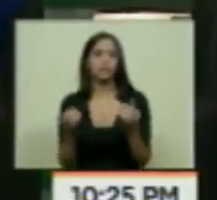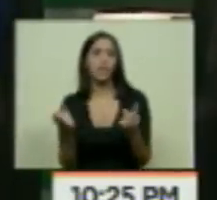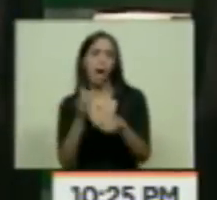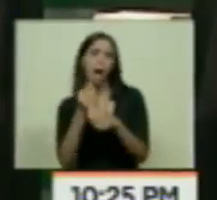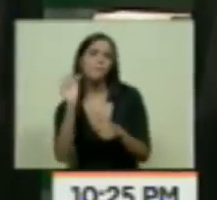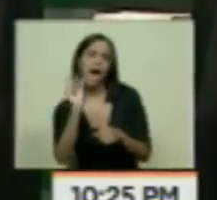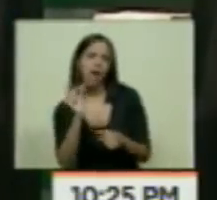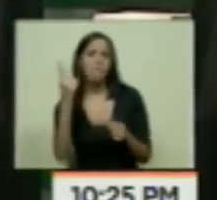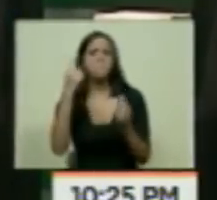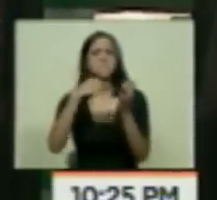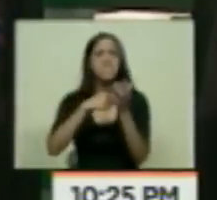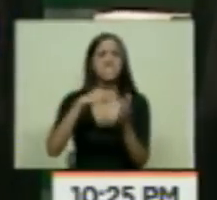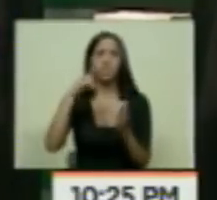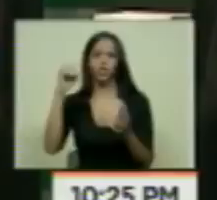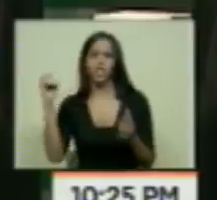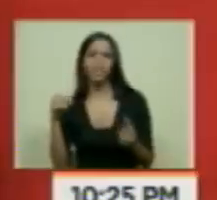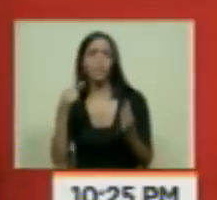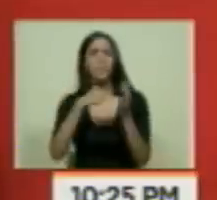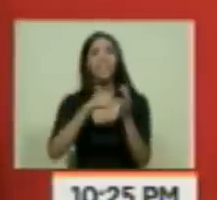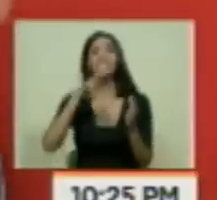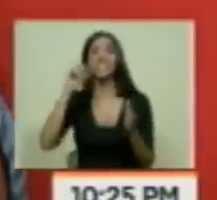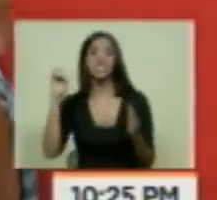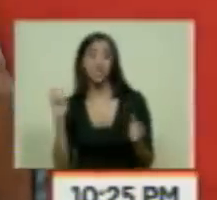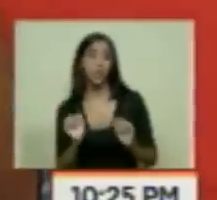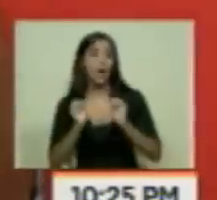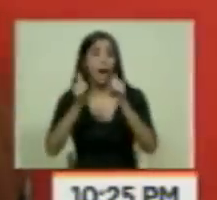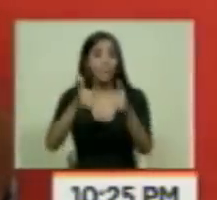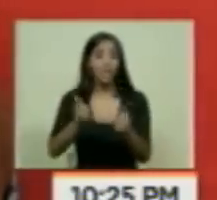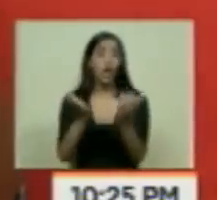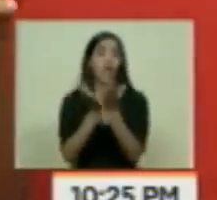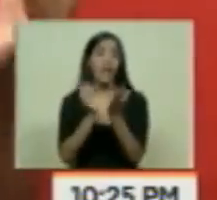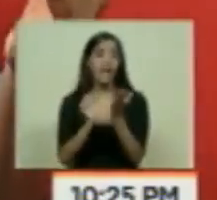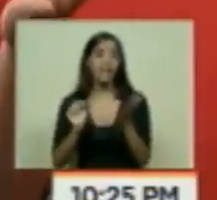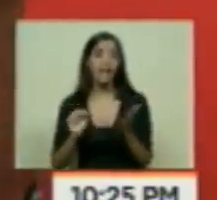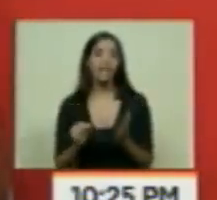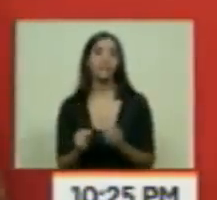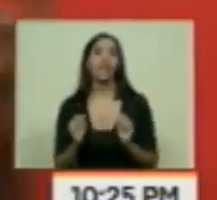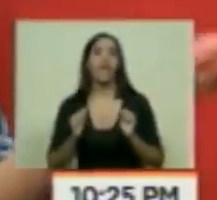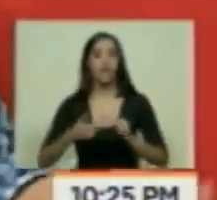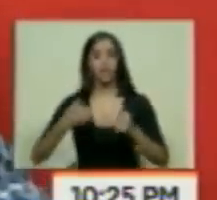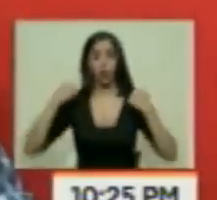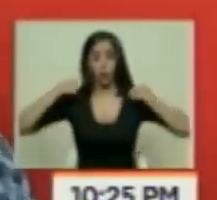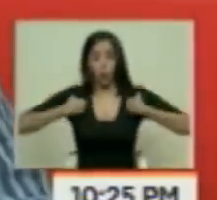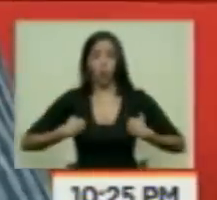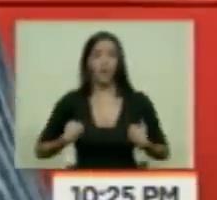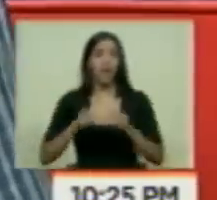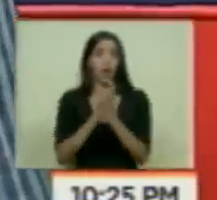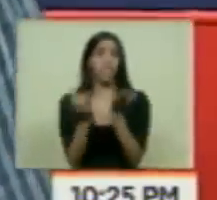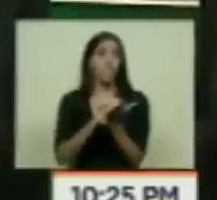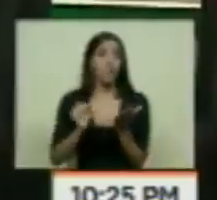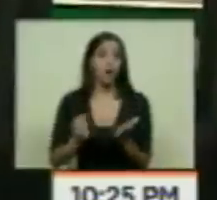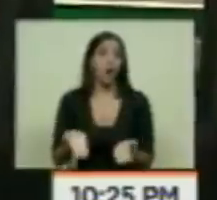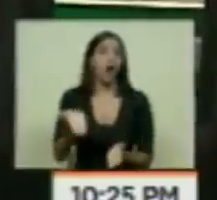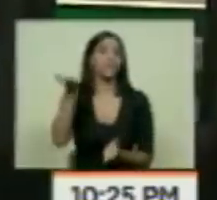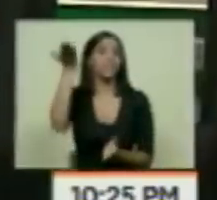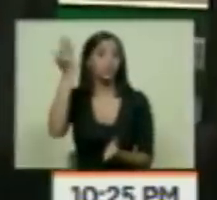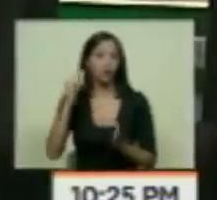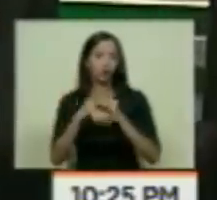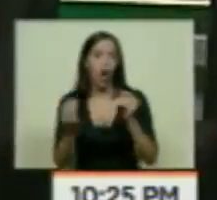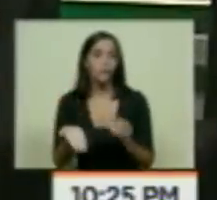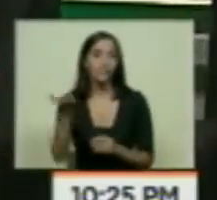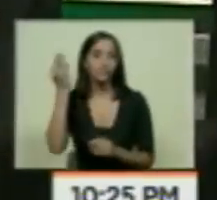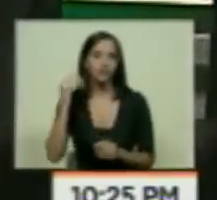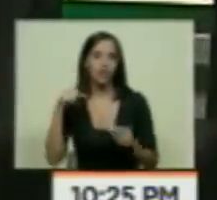baratos, 1.200, 1.300. Porque comenzaron las clases, los libros, los cuadernos. Hermano, brother,